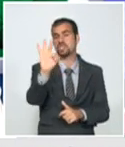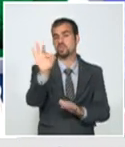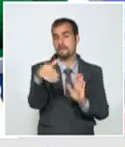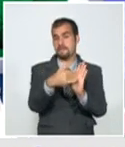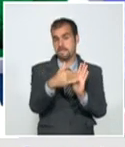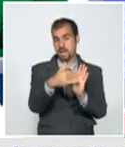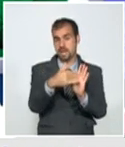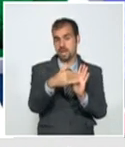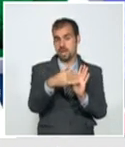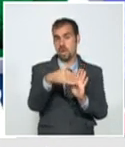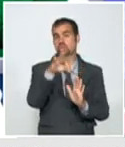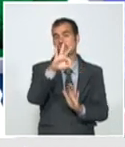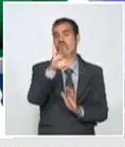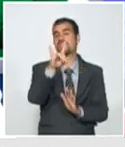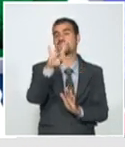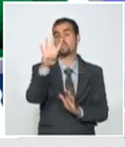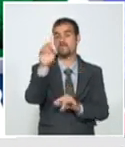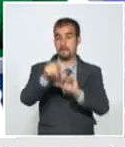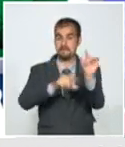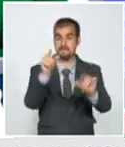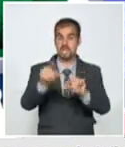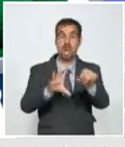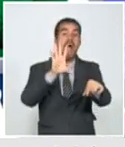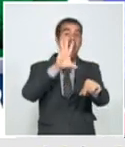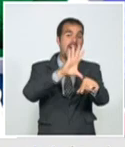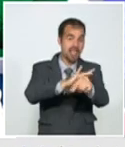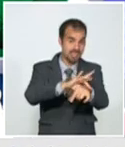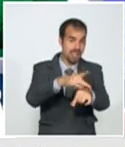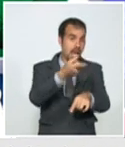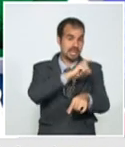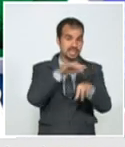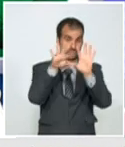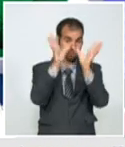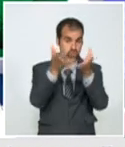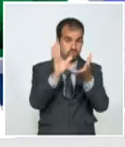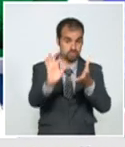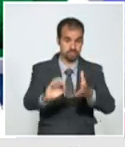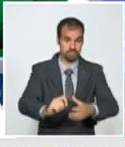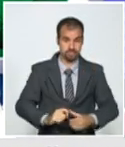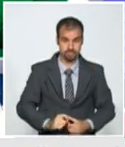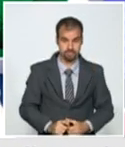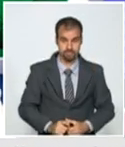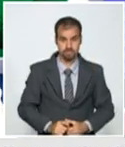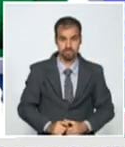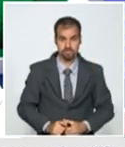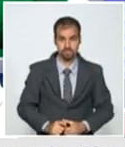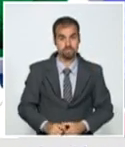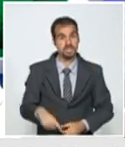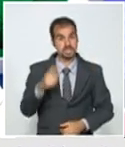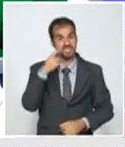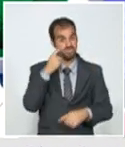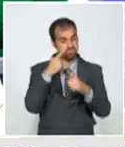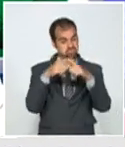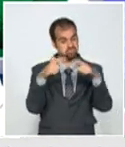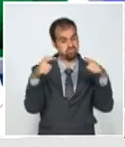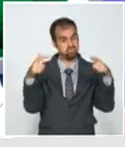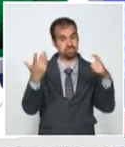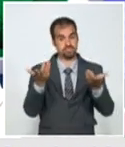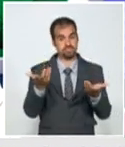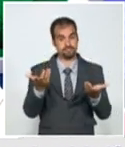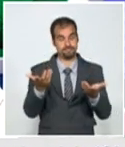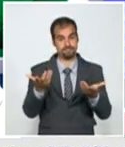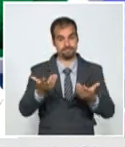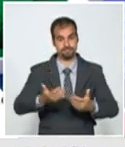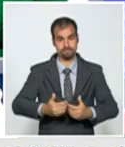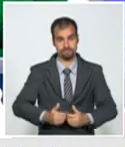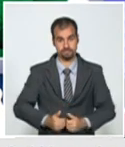658.894 casos los que se confirmaron en el mundo, una cifra extremadamente elevada. Y alarmante. Es alarmante. Es